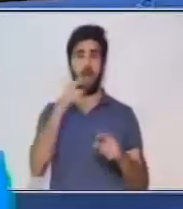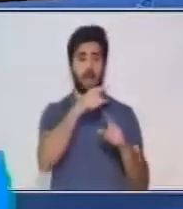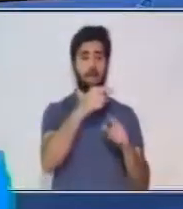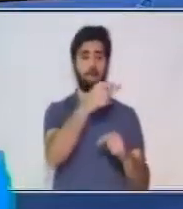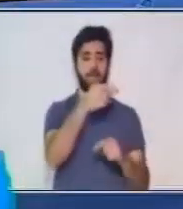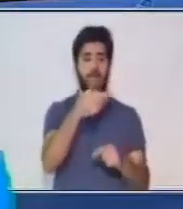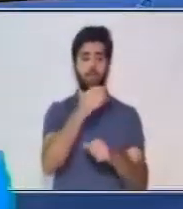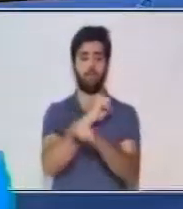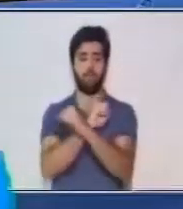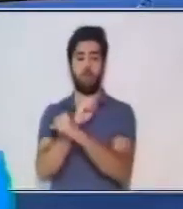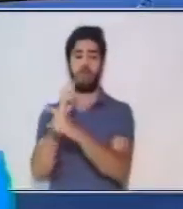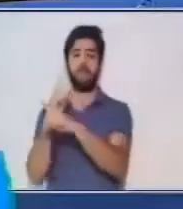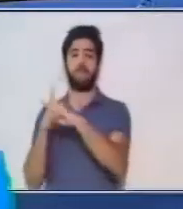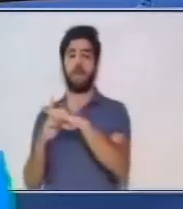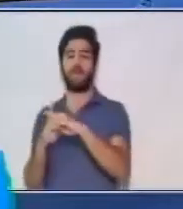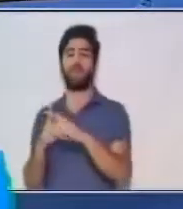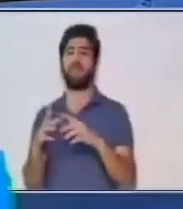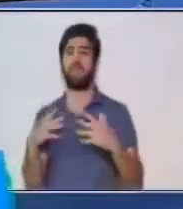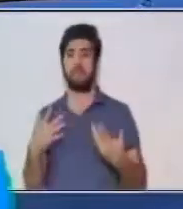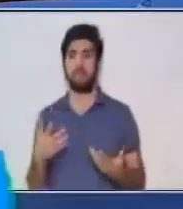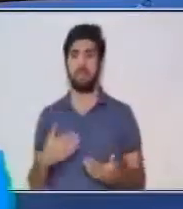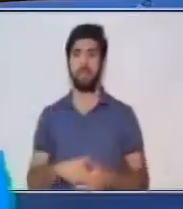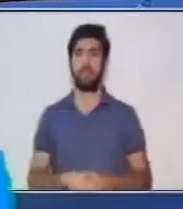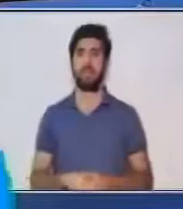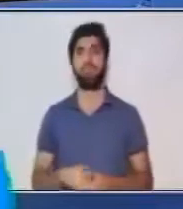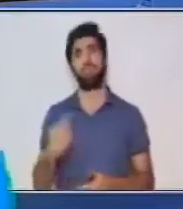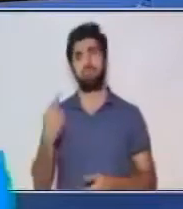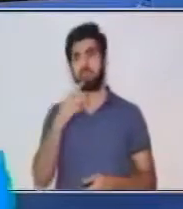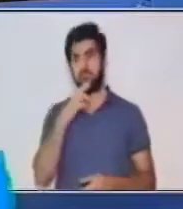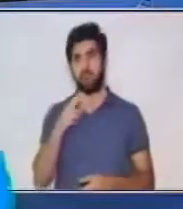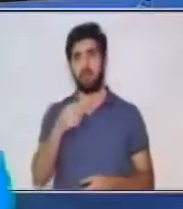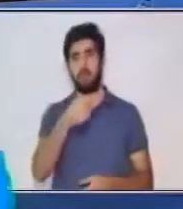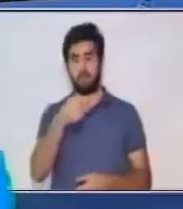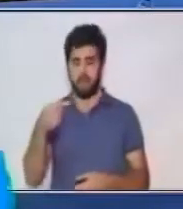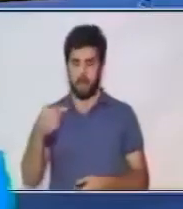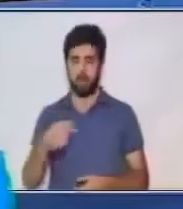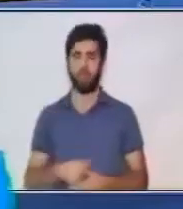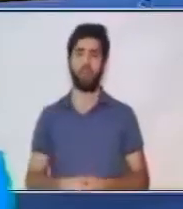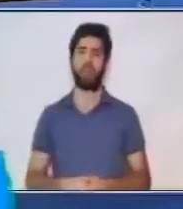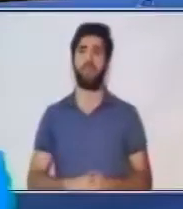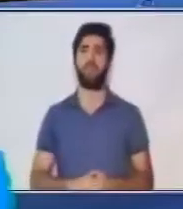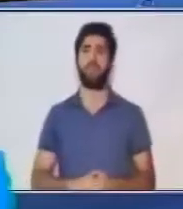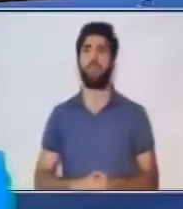multiplicar los dos que vienen en el trinomio. Entonces, menos por más, menos.